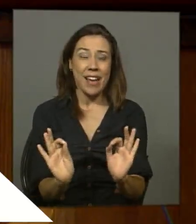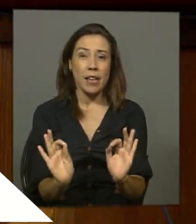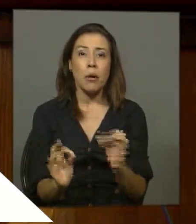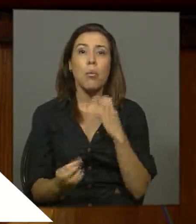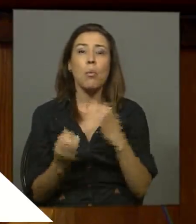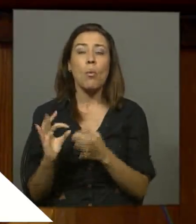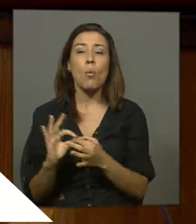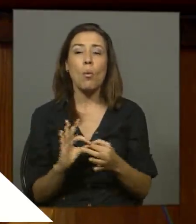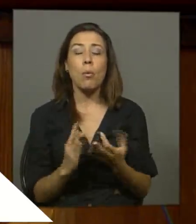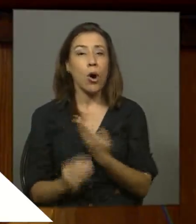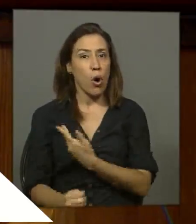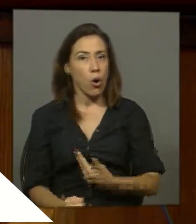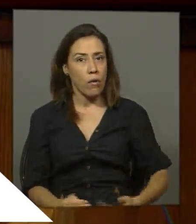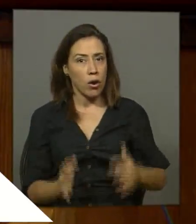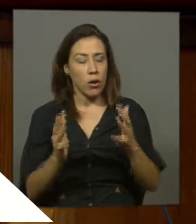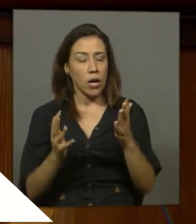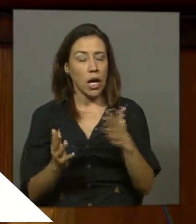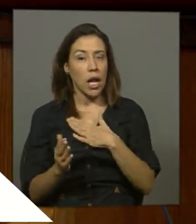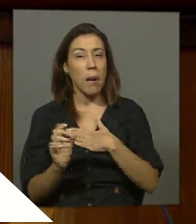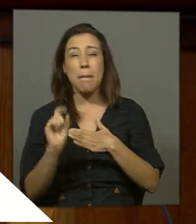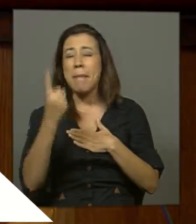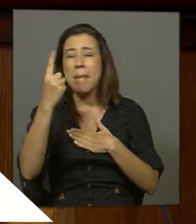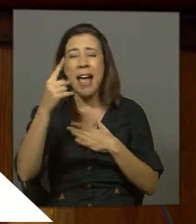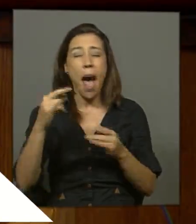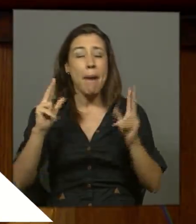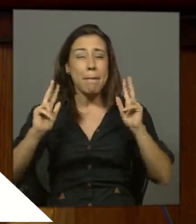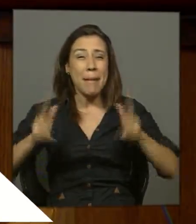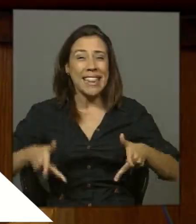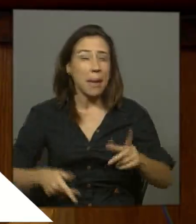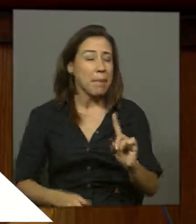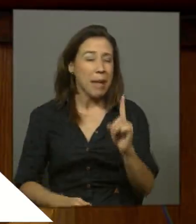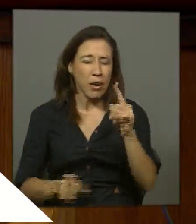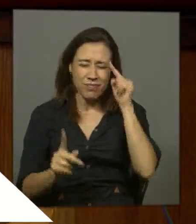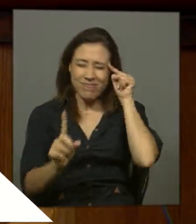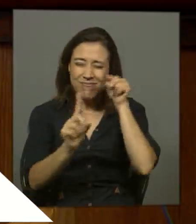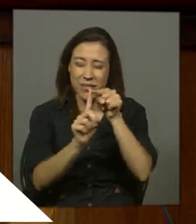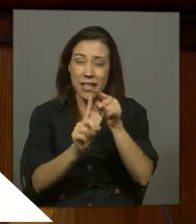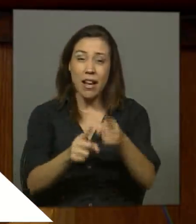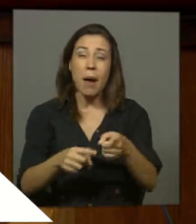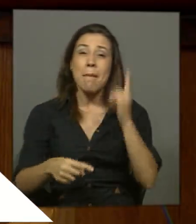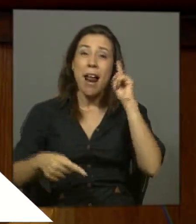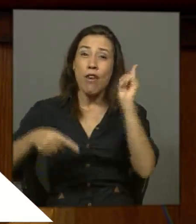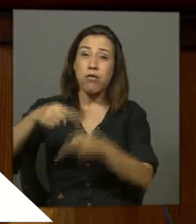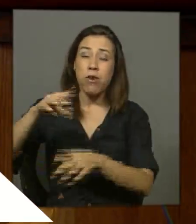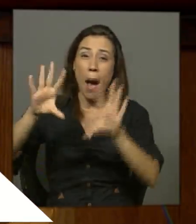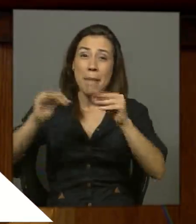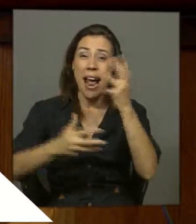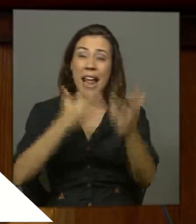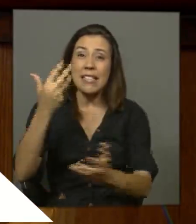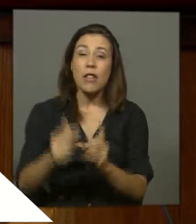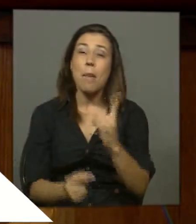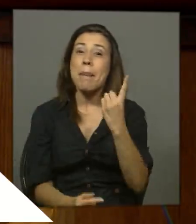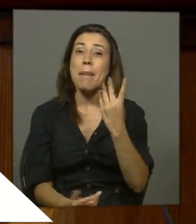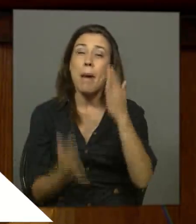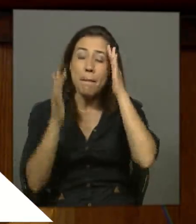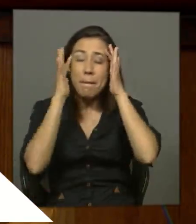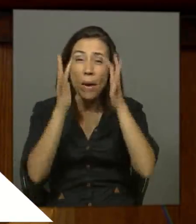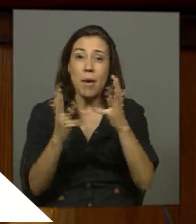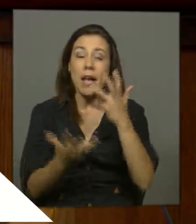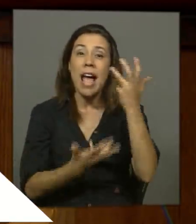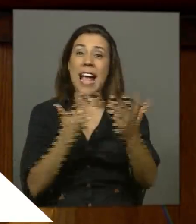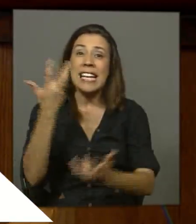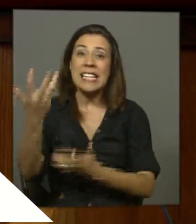Porque el gobierno se ha propuesto que la primera meta en combatir los incendios es impedir que los